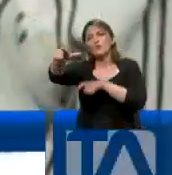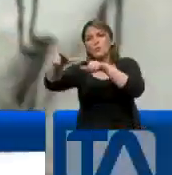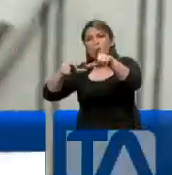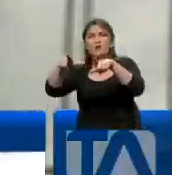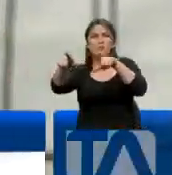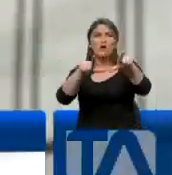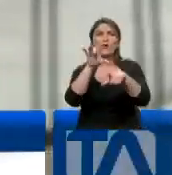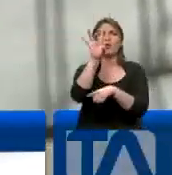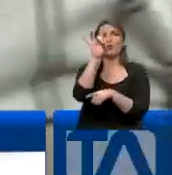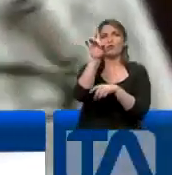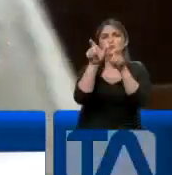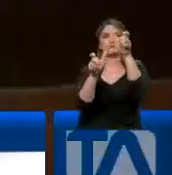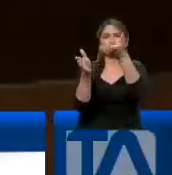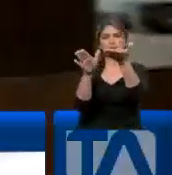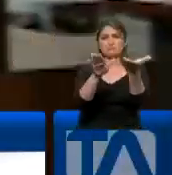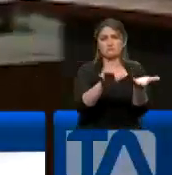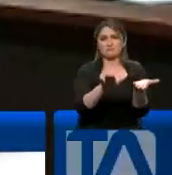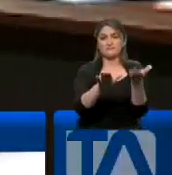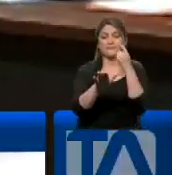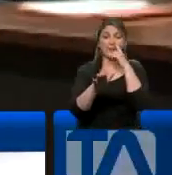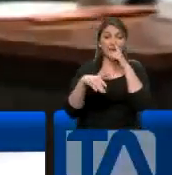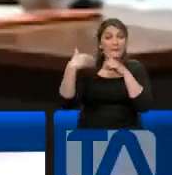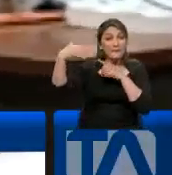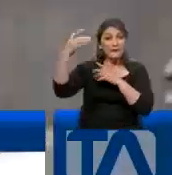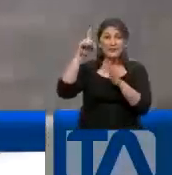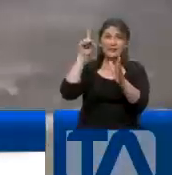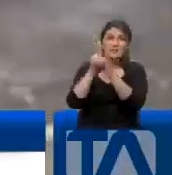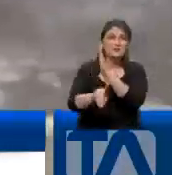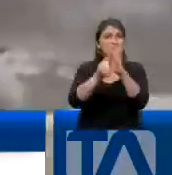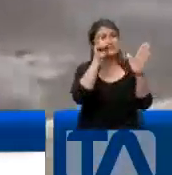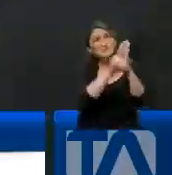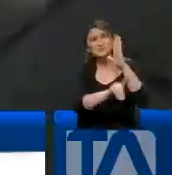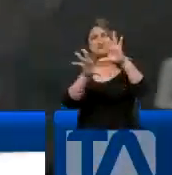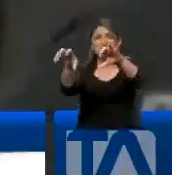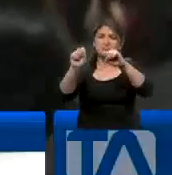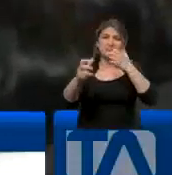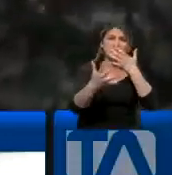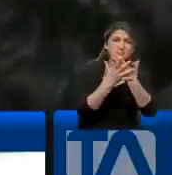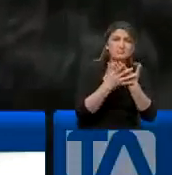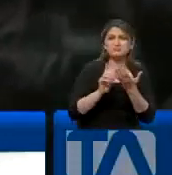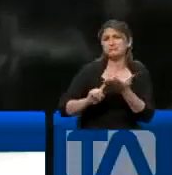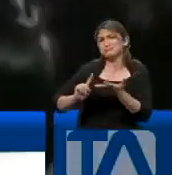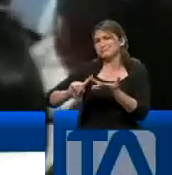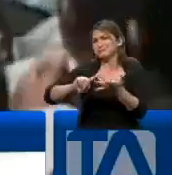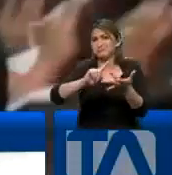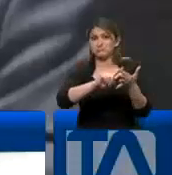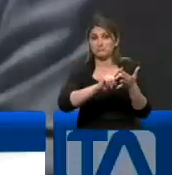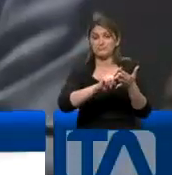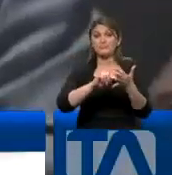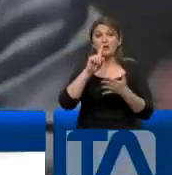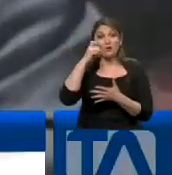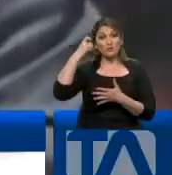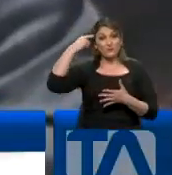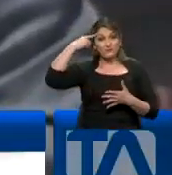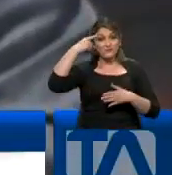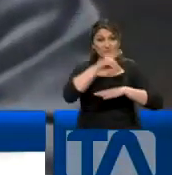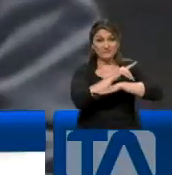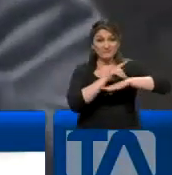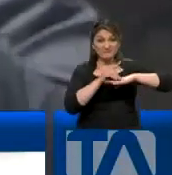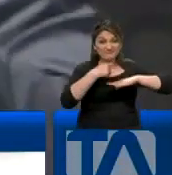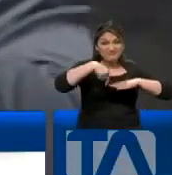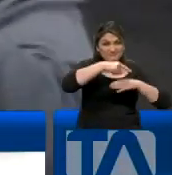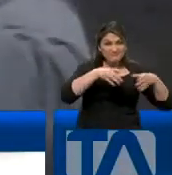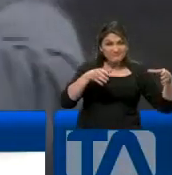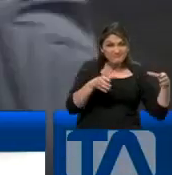y por la cual se abrieron múltiples procesos judiciales. El interés del Ejecutivo era evidente y el seguimiento sin ningún tipo